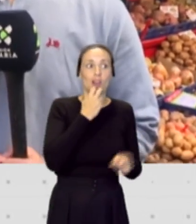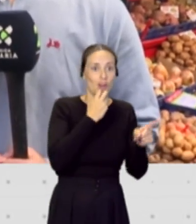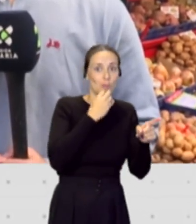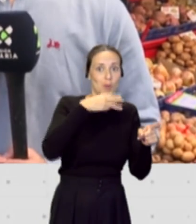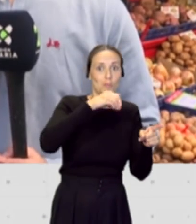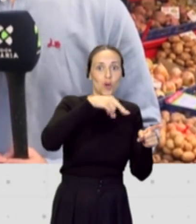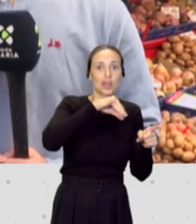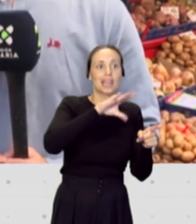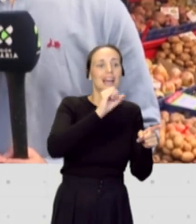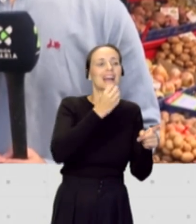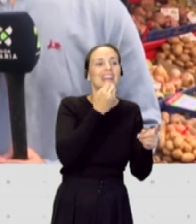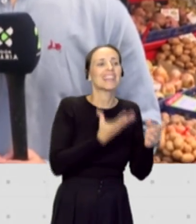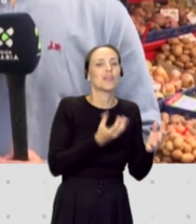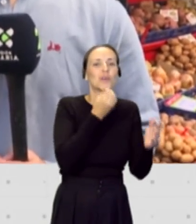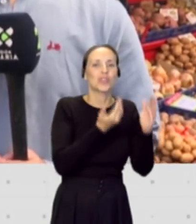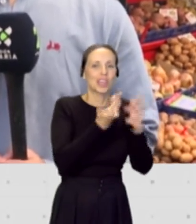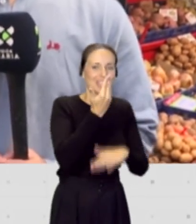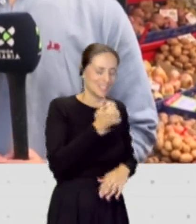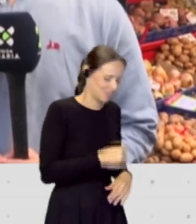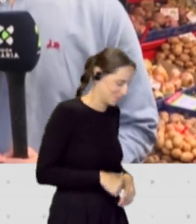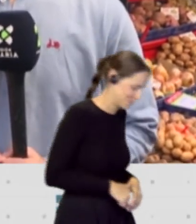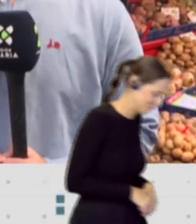Mónica darias qué tal Buenos